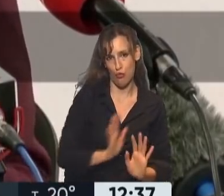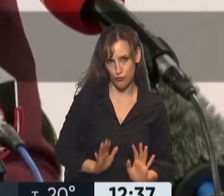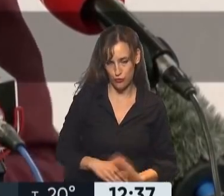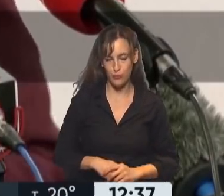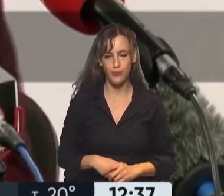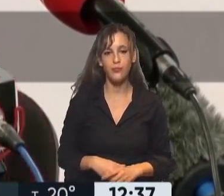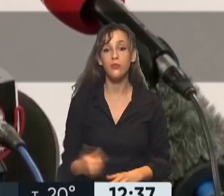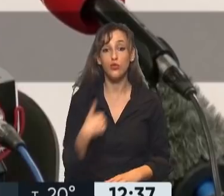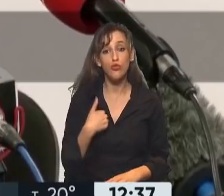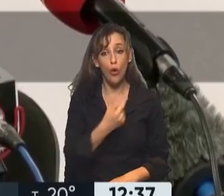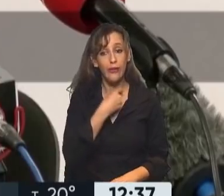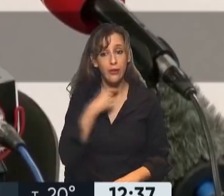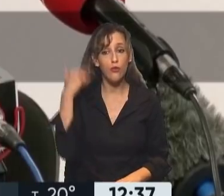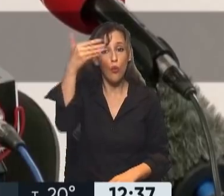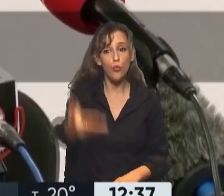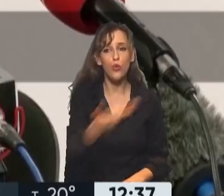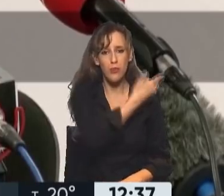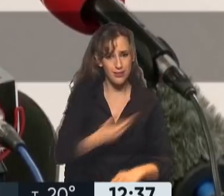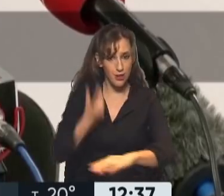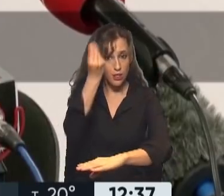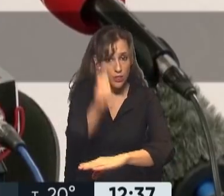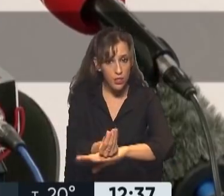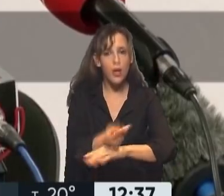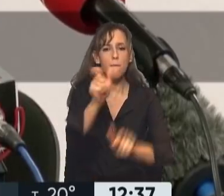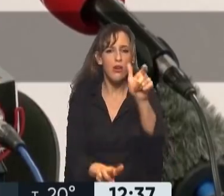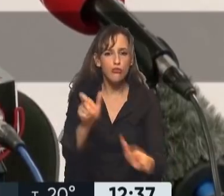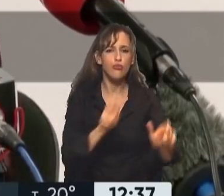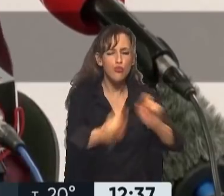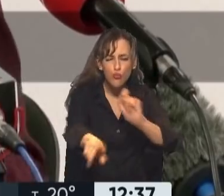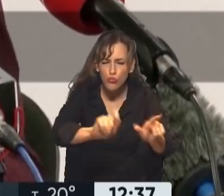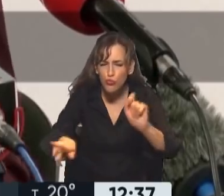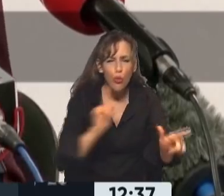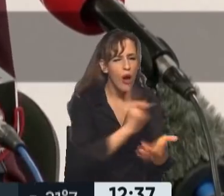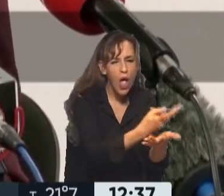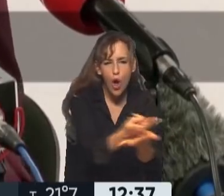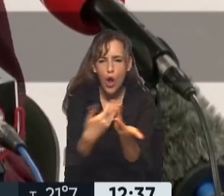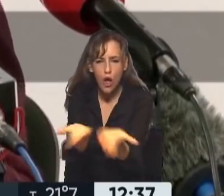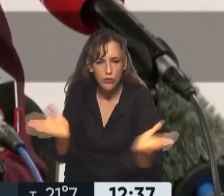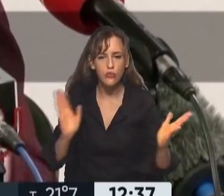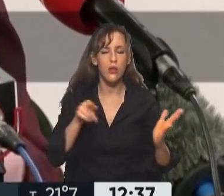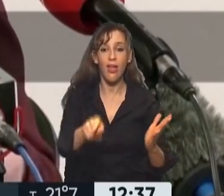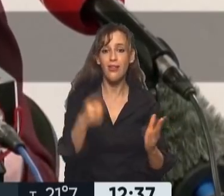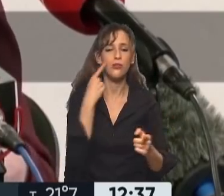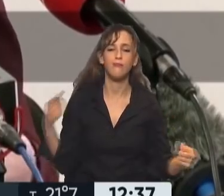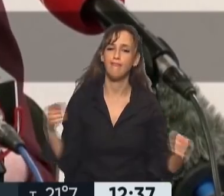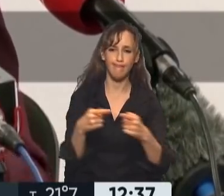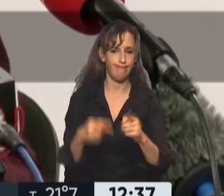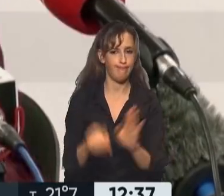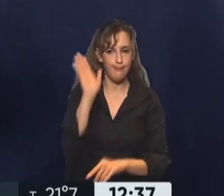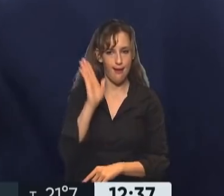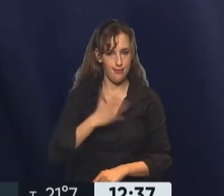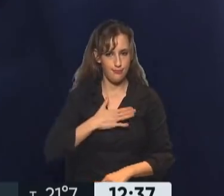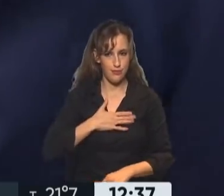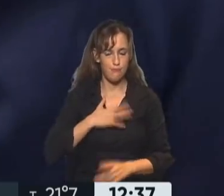la présidente qui rend au peuple la parole dans son propre pays. Ce sera un des grands chantiers de mon